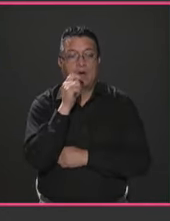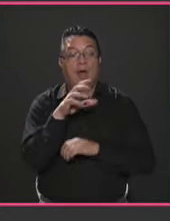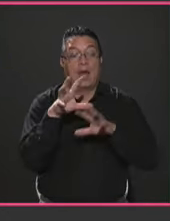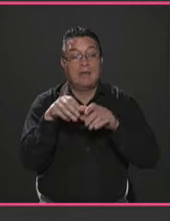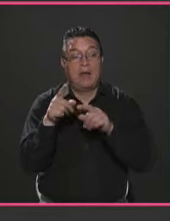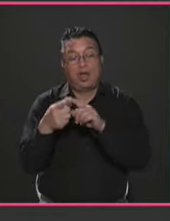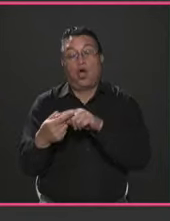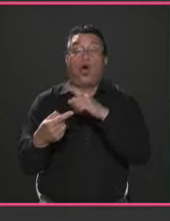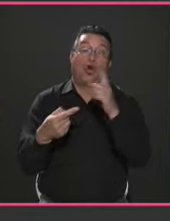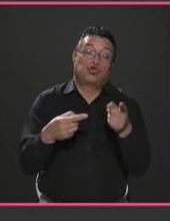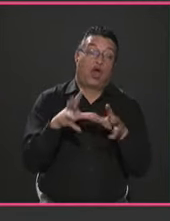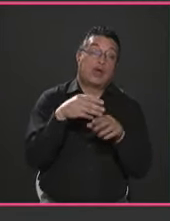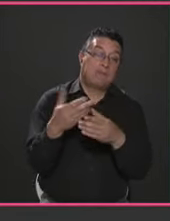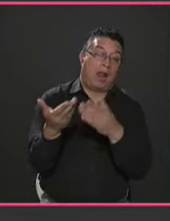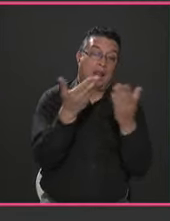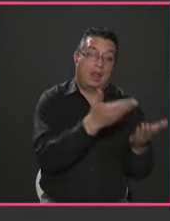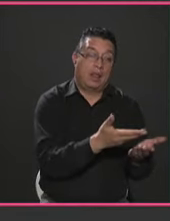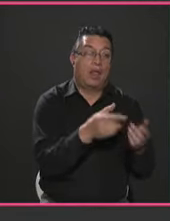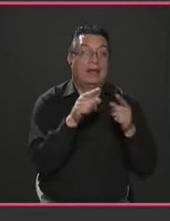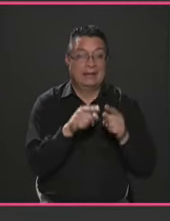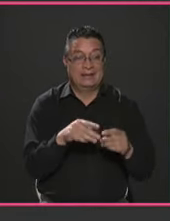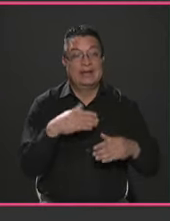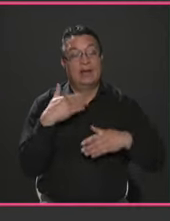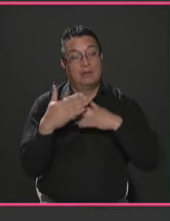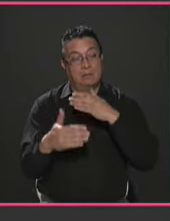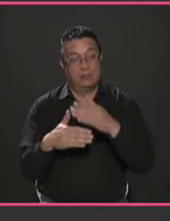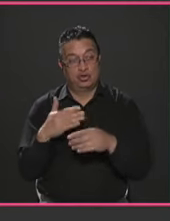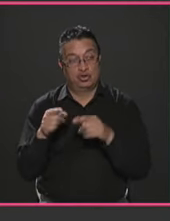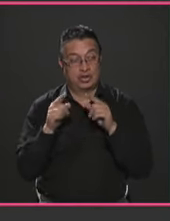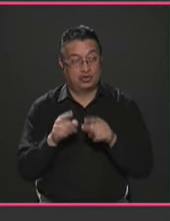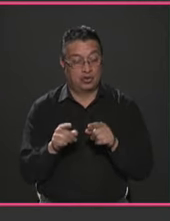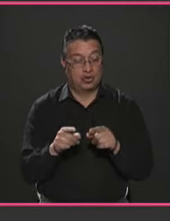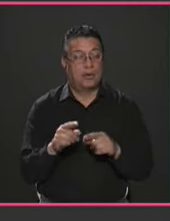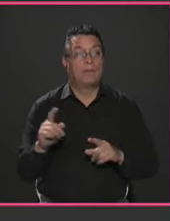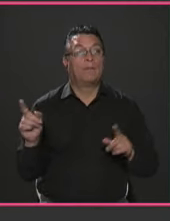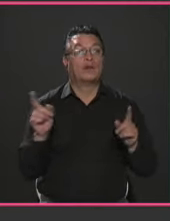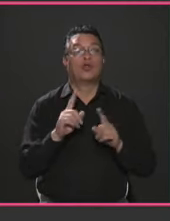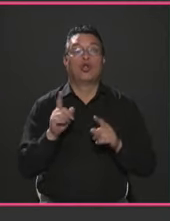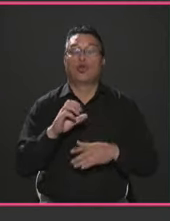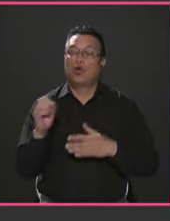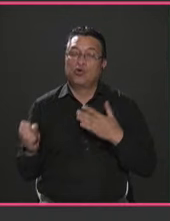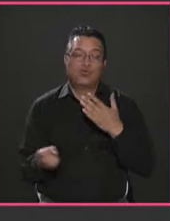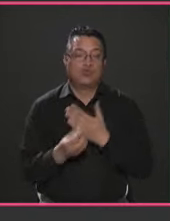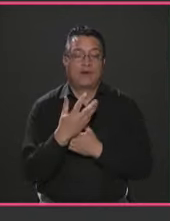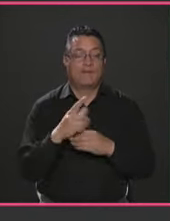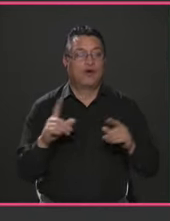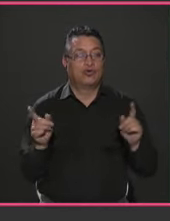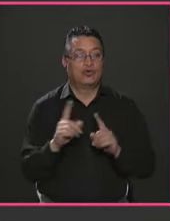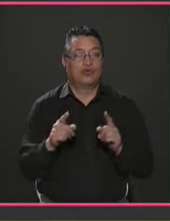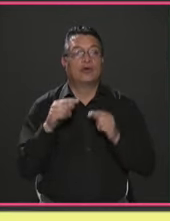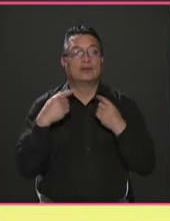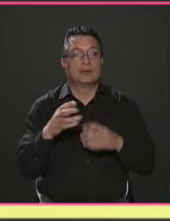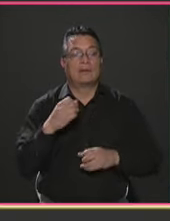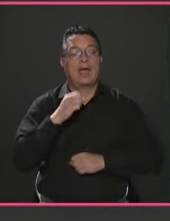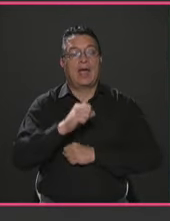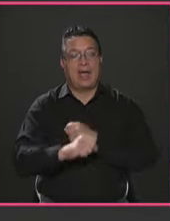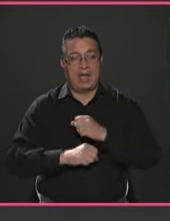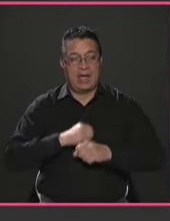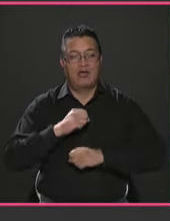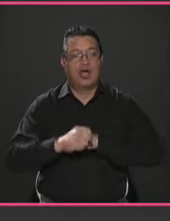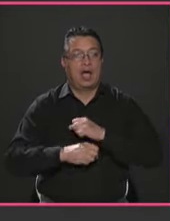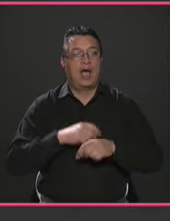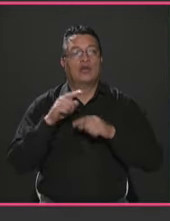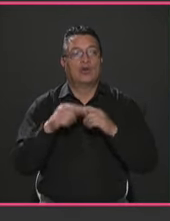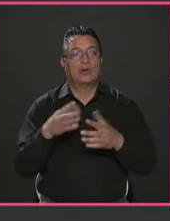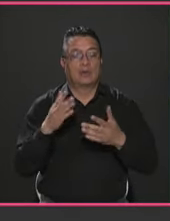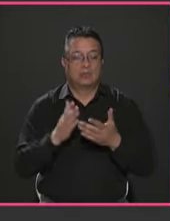a otro y este proceso no es nuevo Lleva años